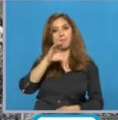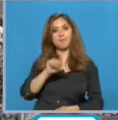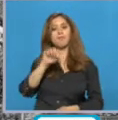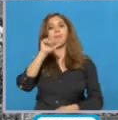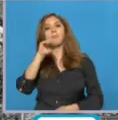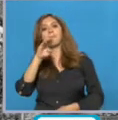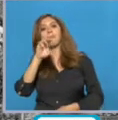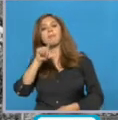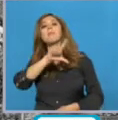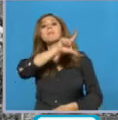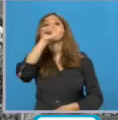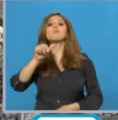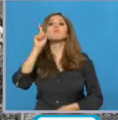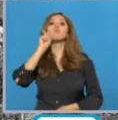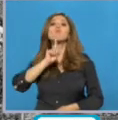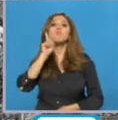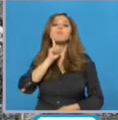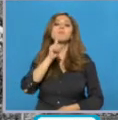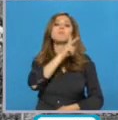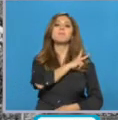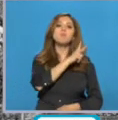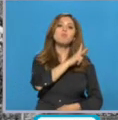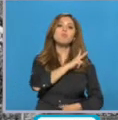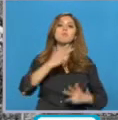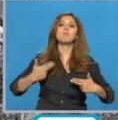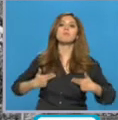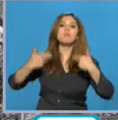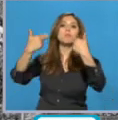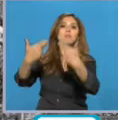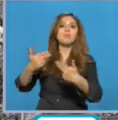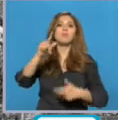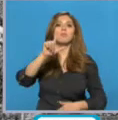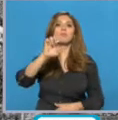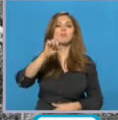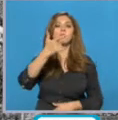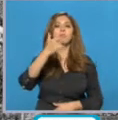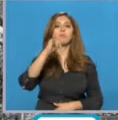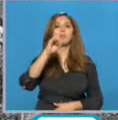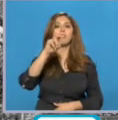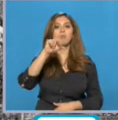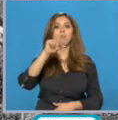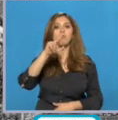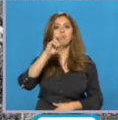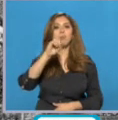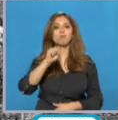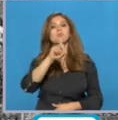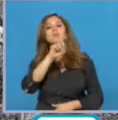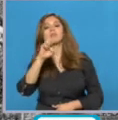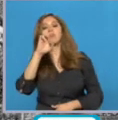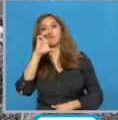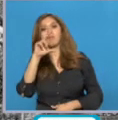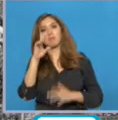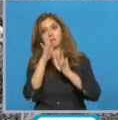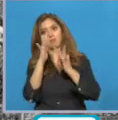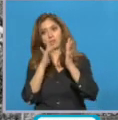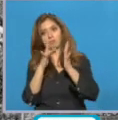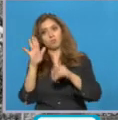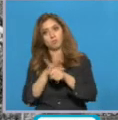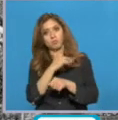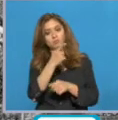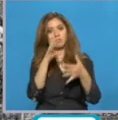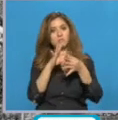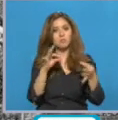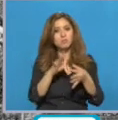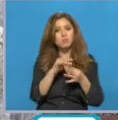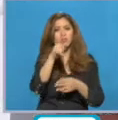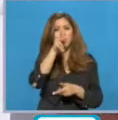la dona a los legionarios de Cristo. Y es, bueno, una parte de la historia de la Castañeda. Oye, Aquí. pues una partecita y nos